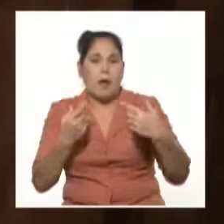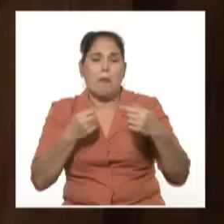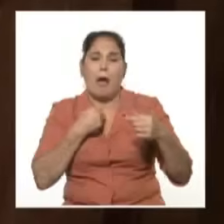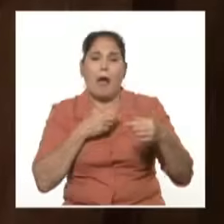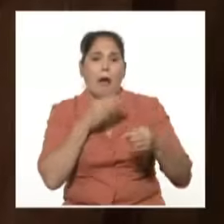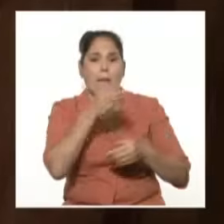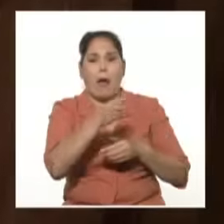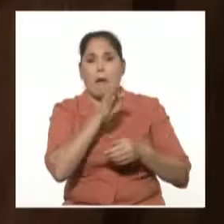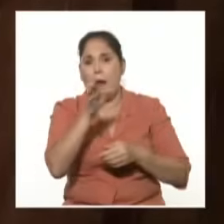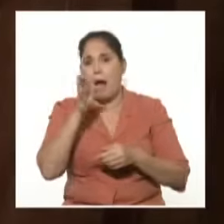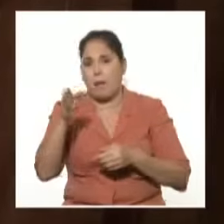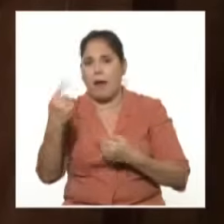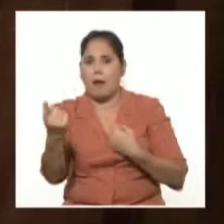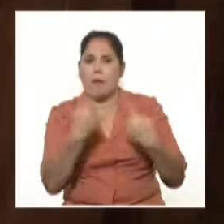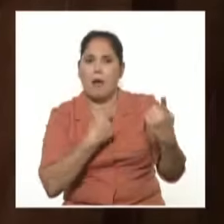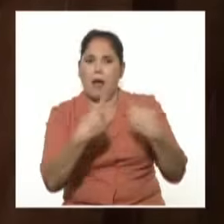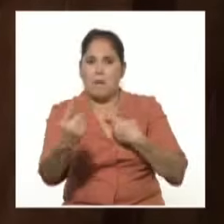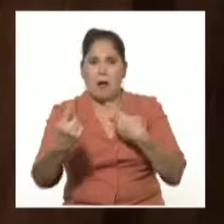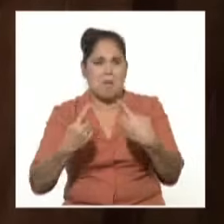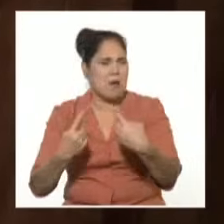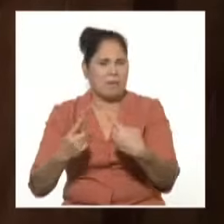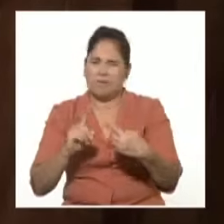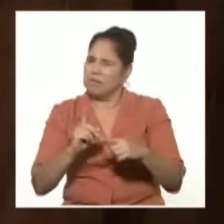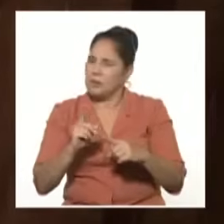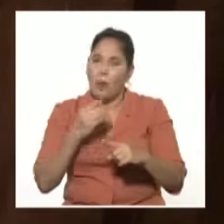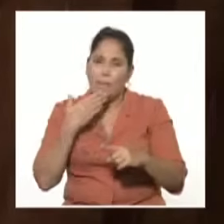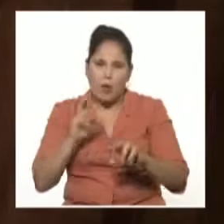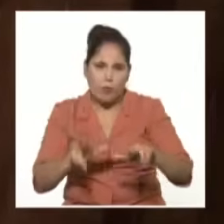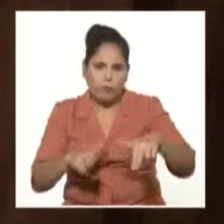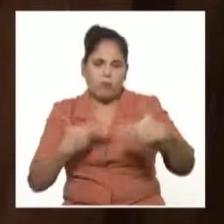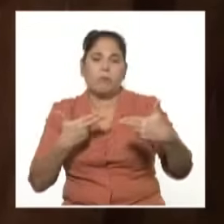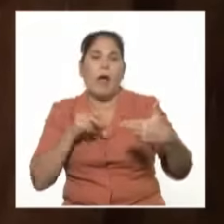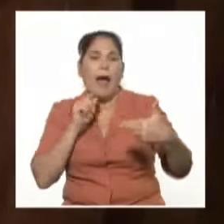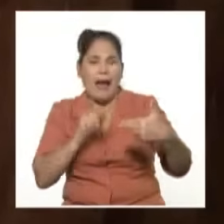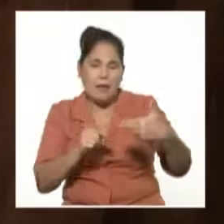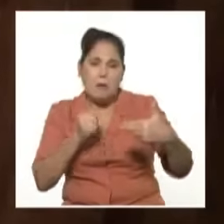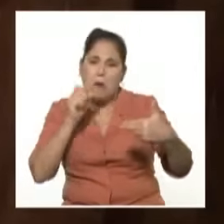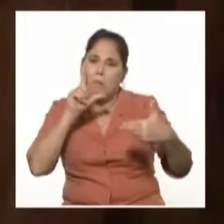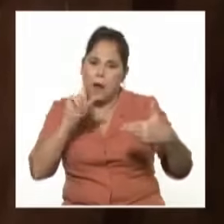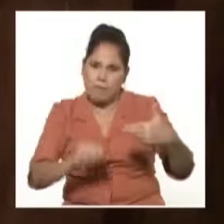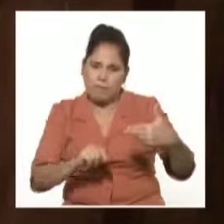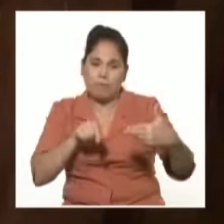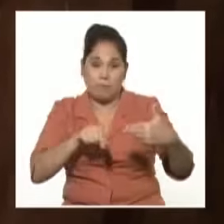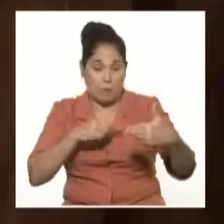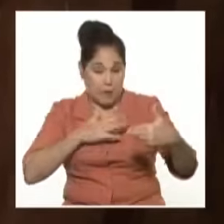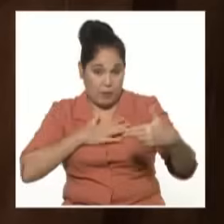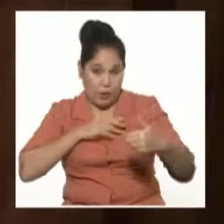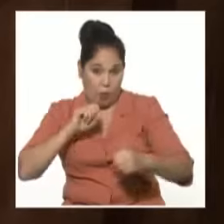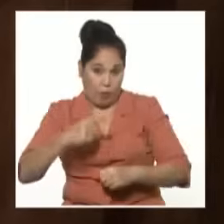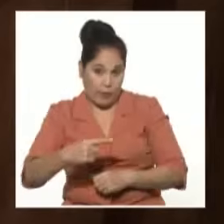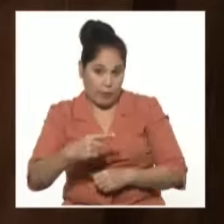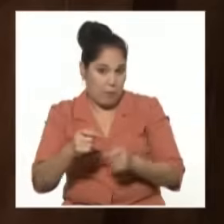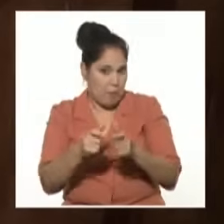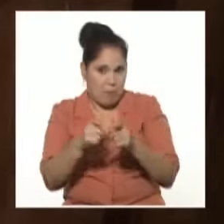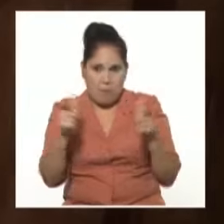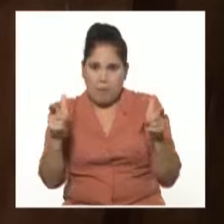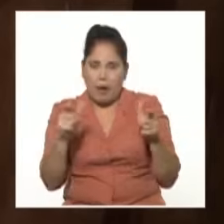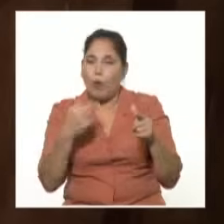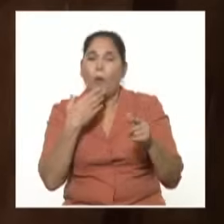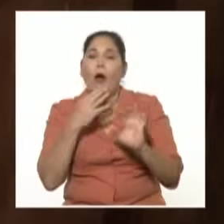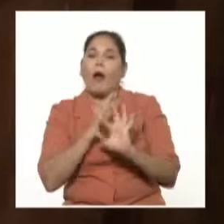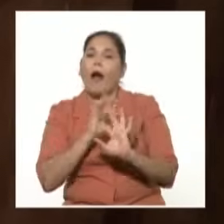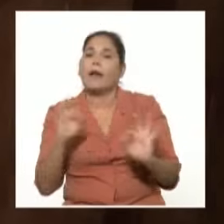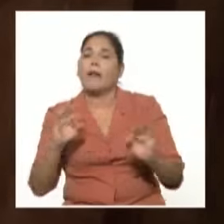de personal sin dejar a nadie al margen. Pero en mi opinión, la mayor ganancia está en la calidad